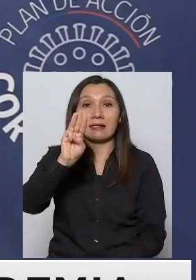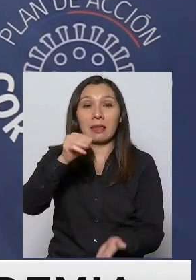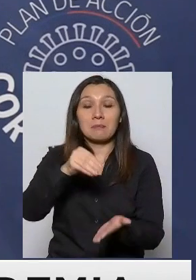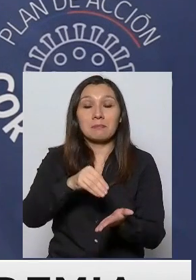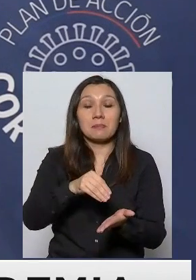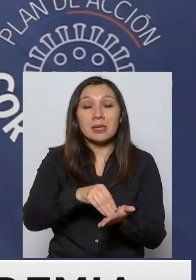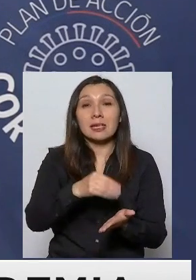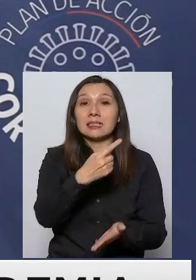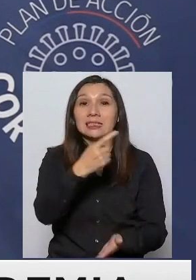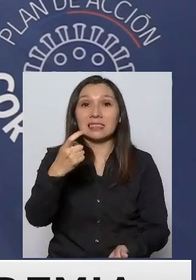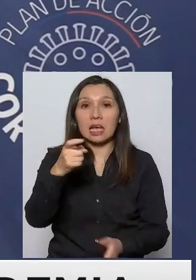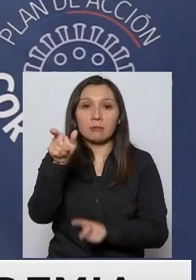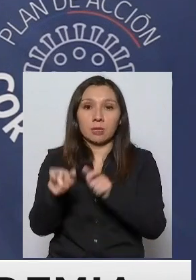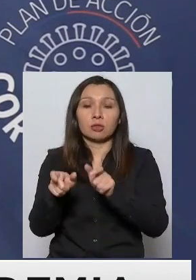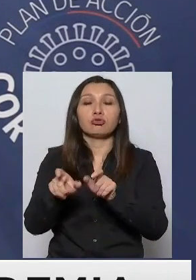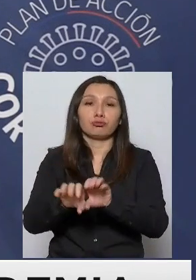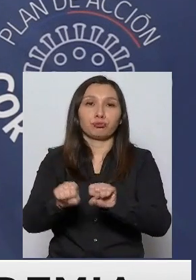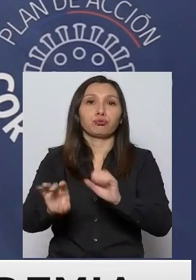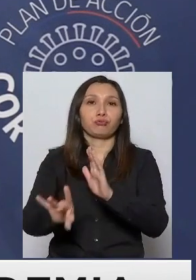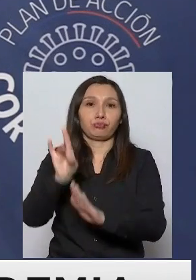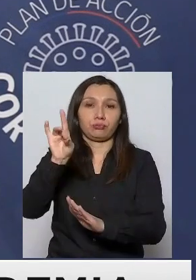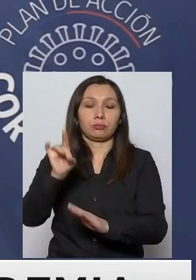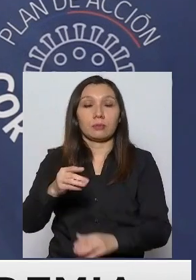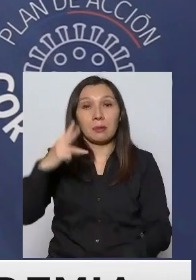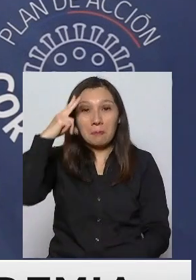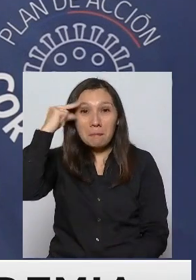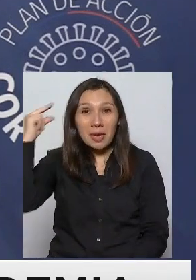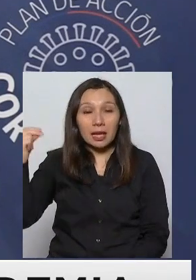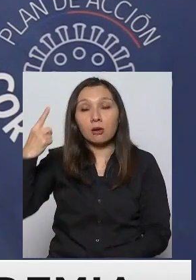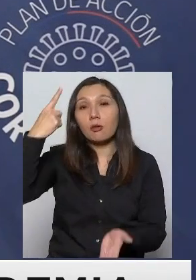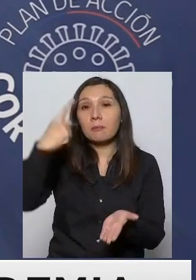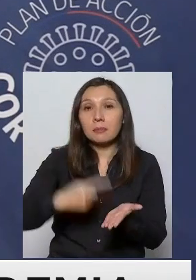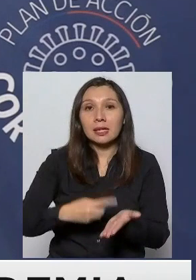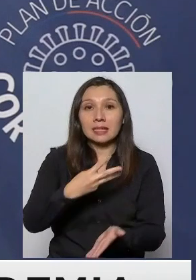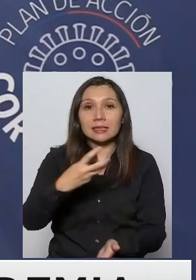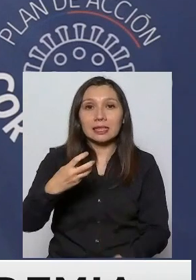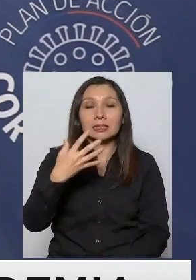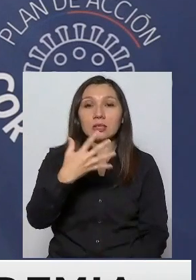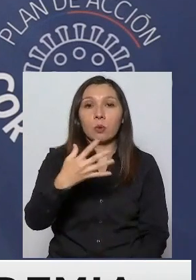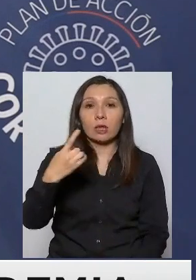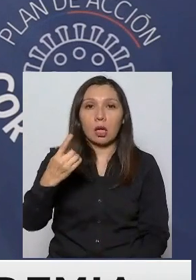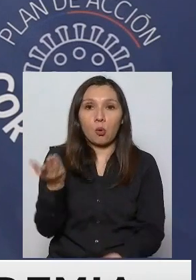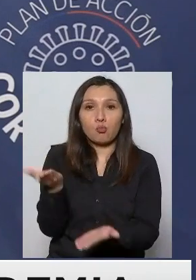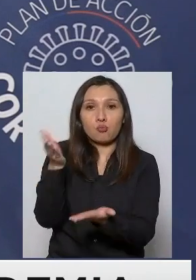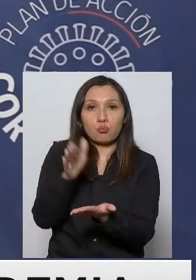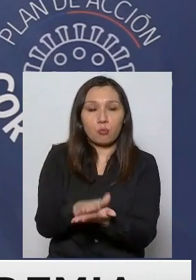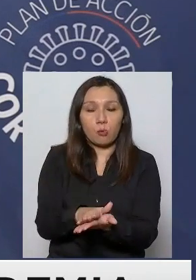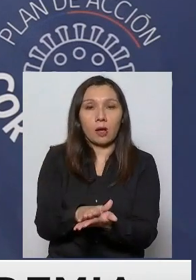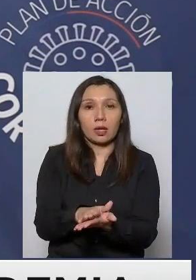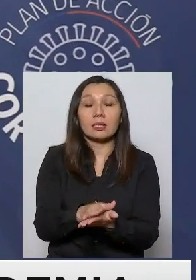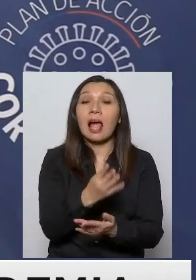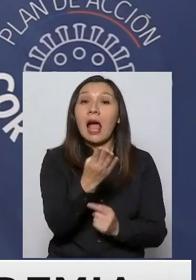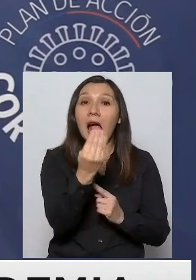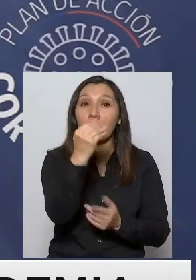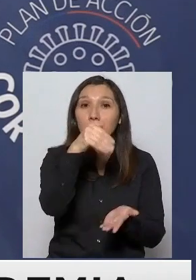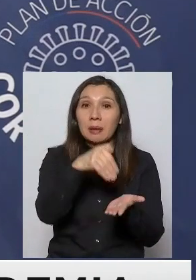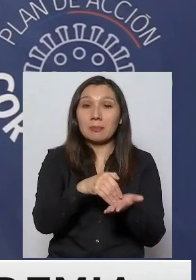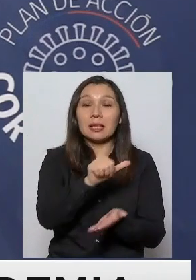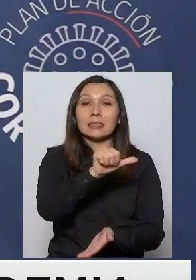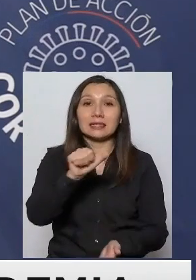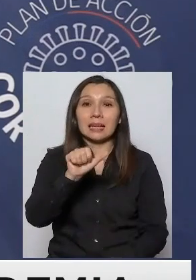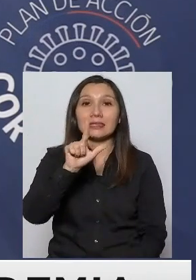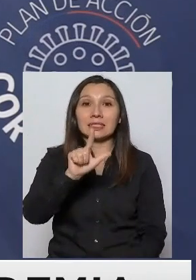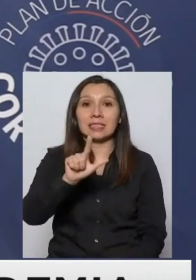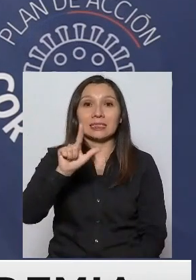100 casos confirmados méxico- mil 351 fallecidos y 14 mil